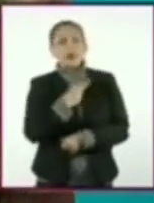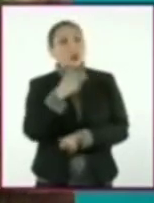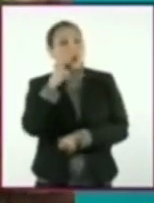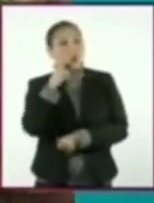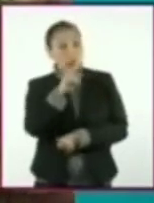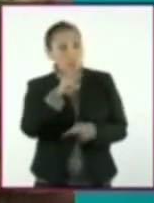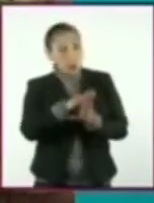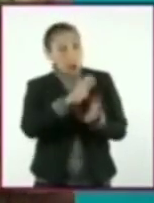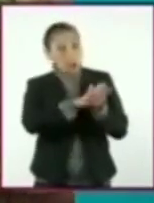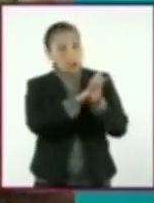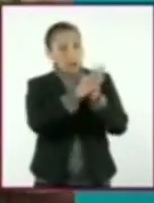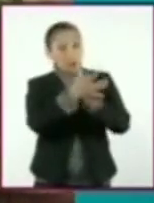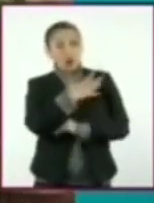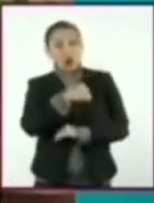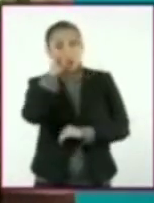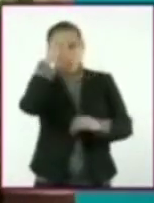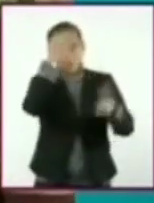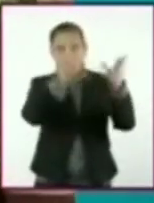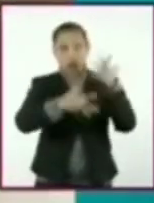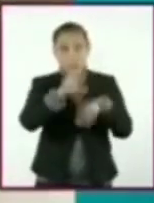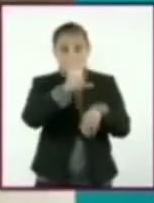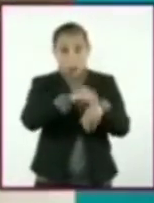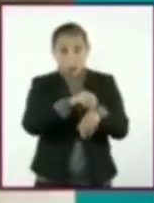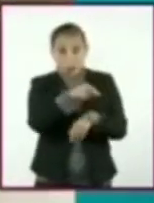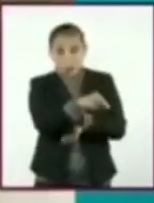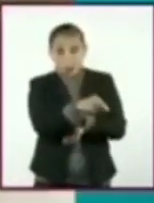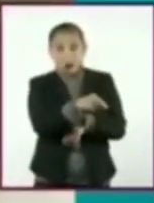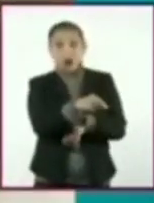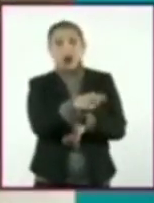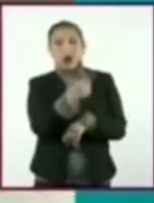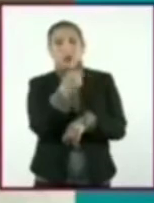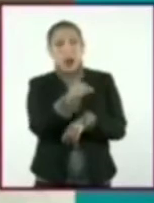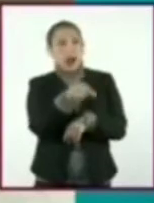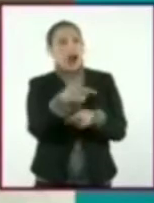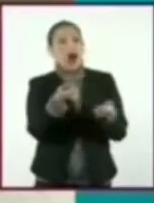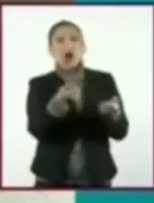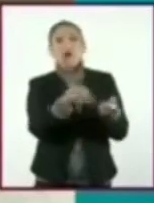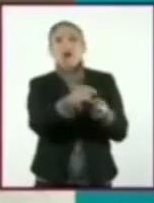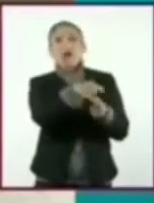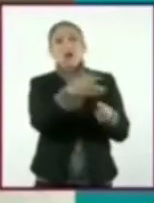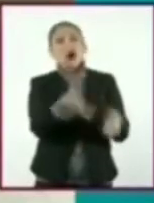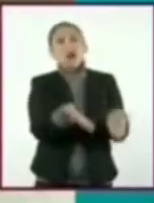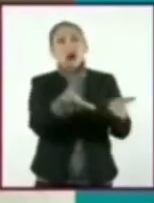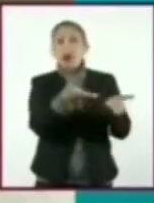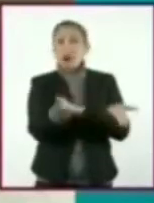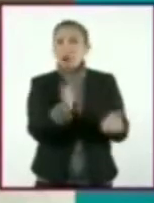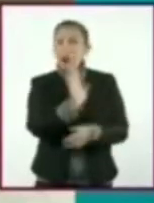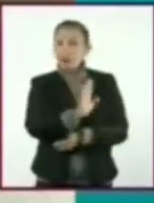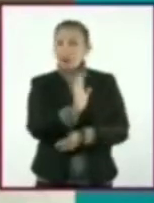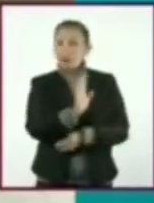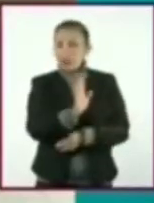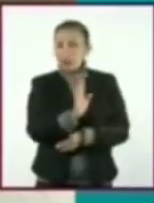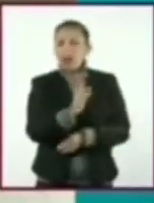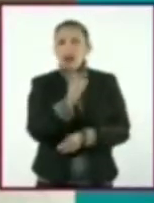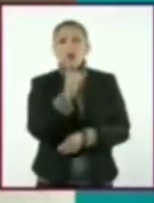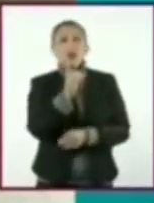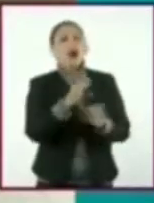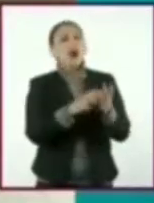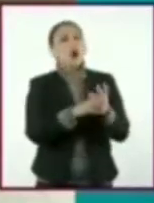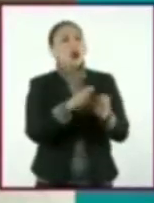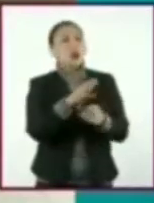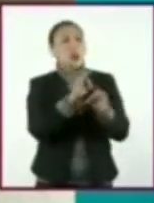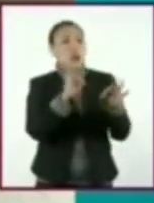tú cómo acaba tu hijo es darle un permiso también a él para que se ponga así. Entonces, algo que es